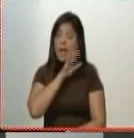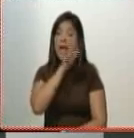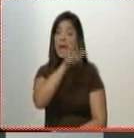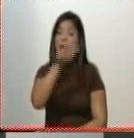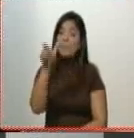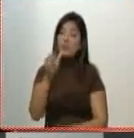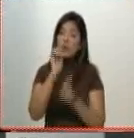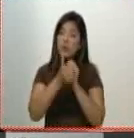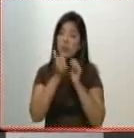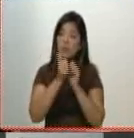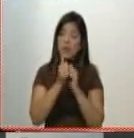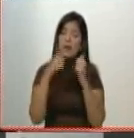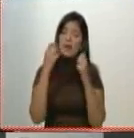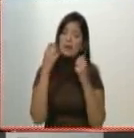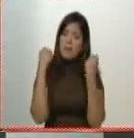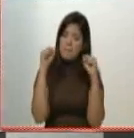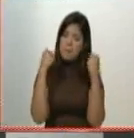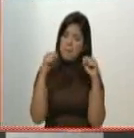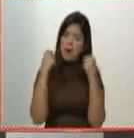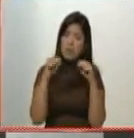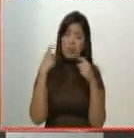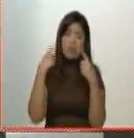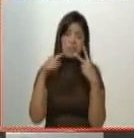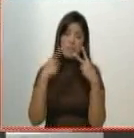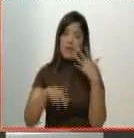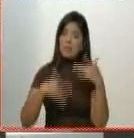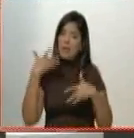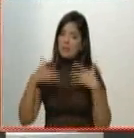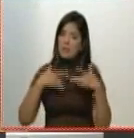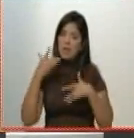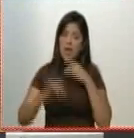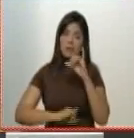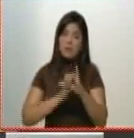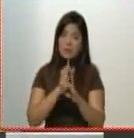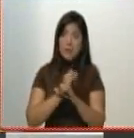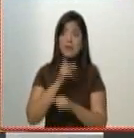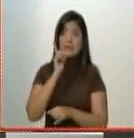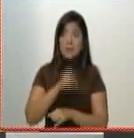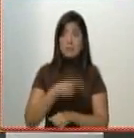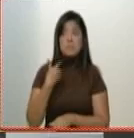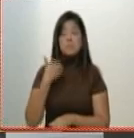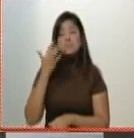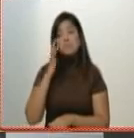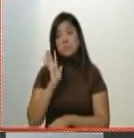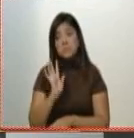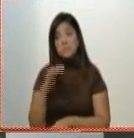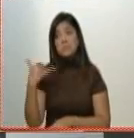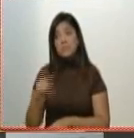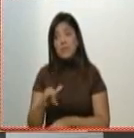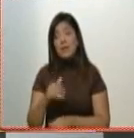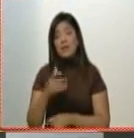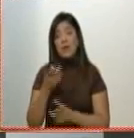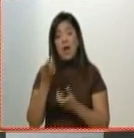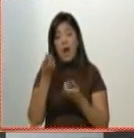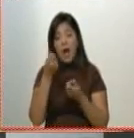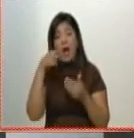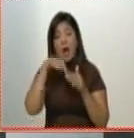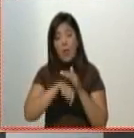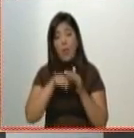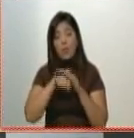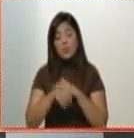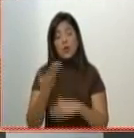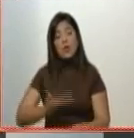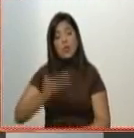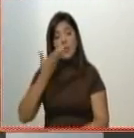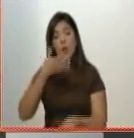están en ruta de preparación a los distintos eventos internacionales y que va a suponer un ahorro importante para